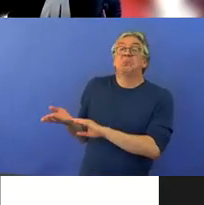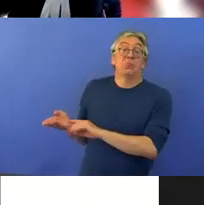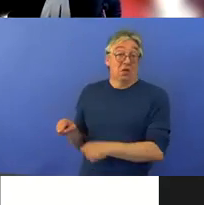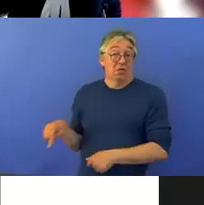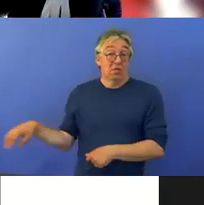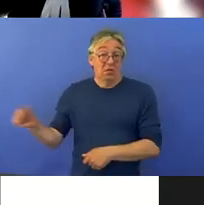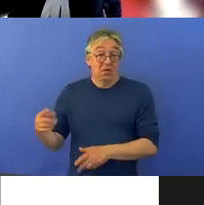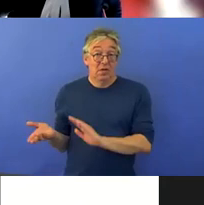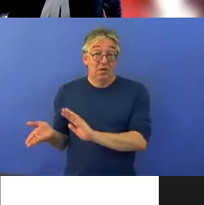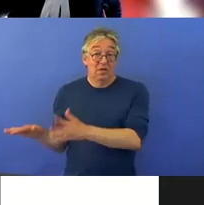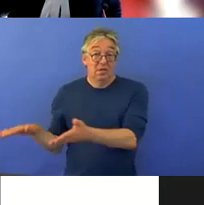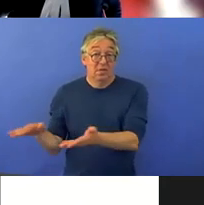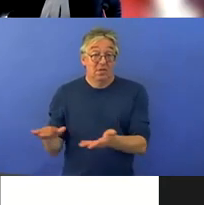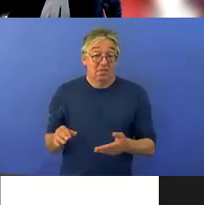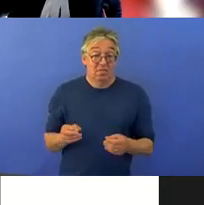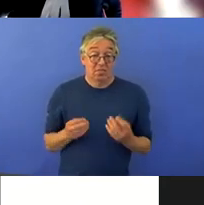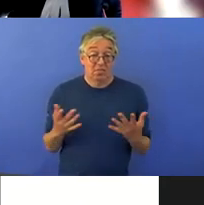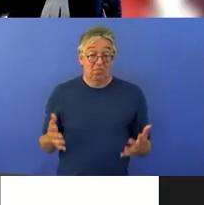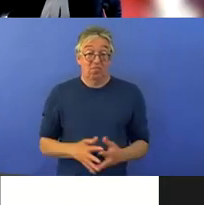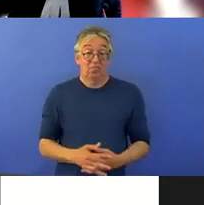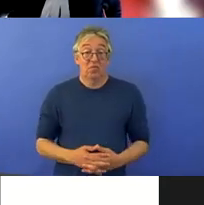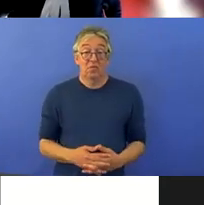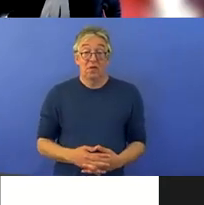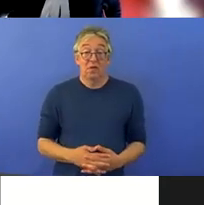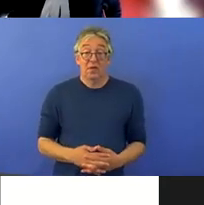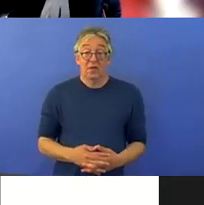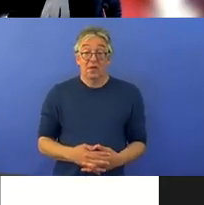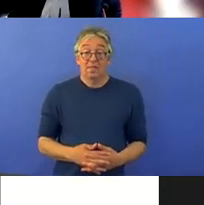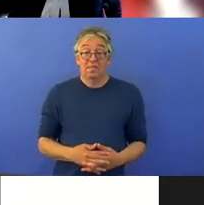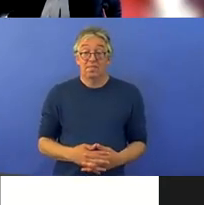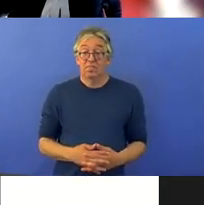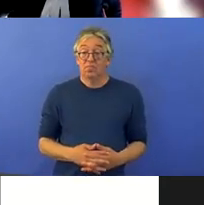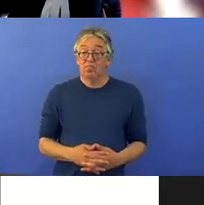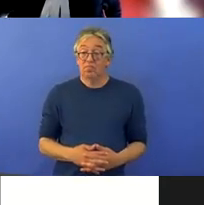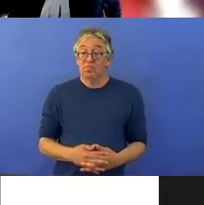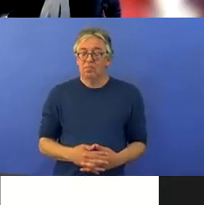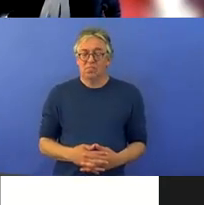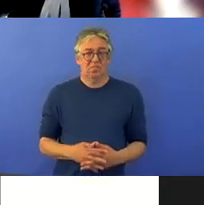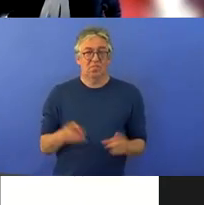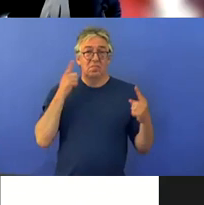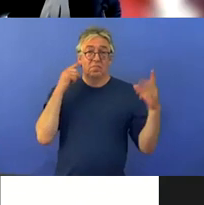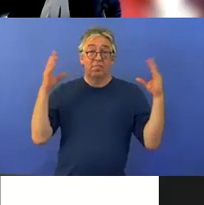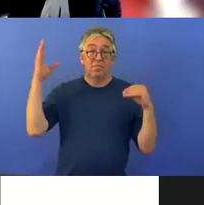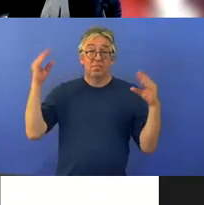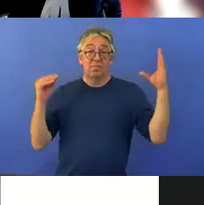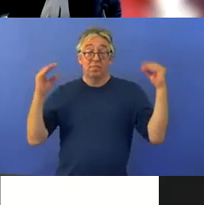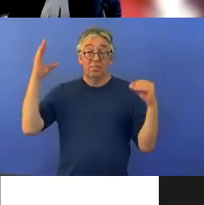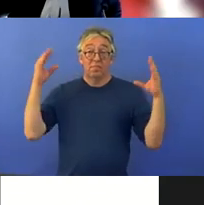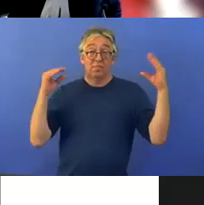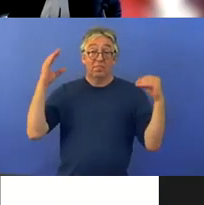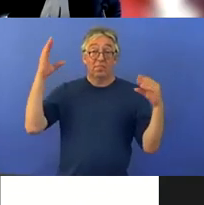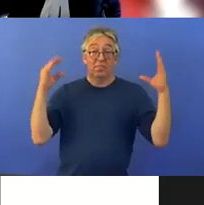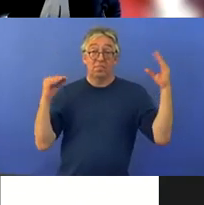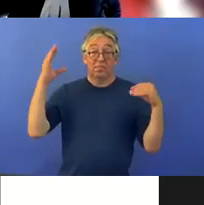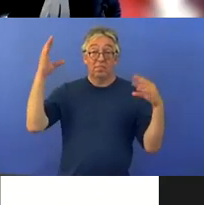3. Adoptar planes de desinstitucionalización de emergencia. El gran número de muertes de personas con discapacidad dentro de